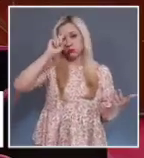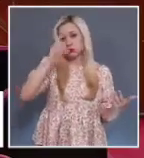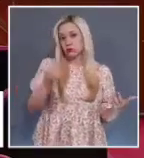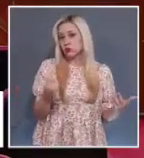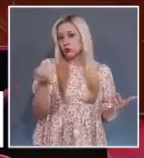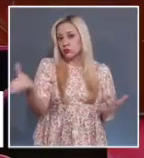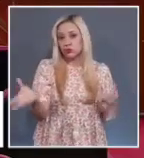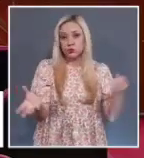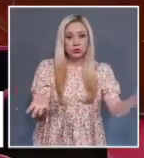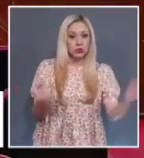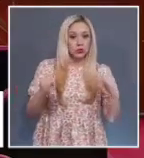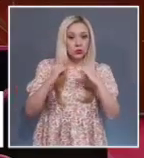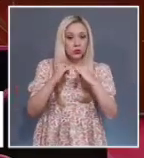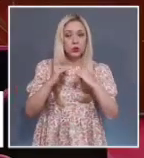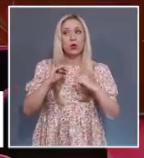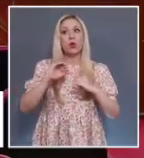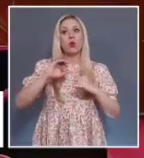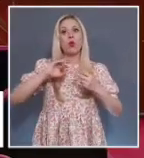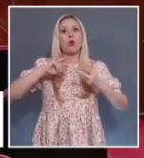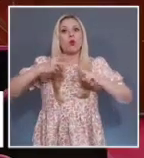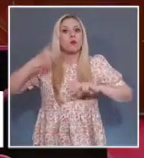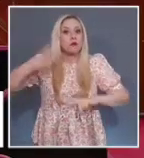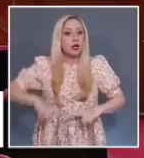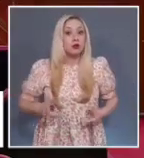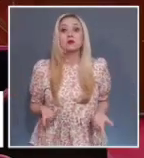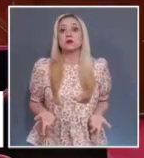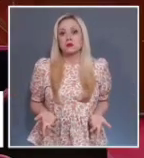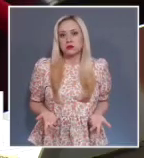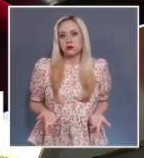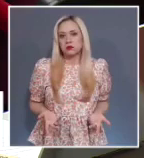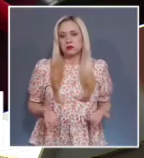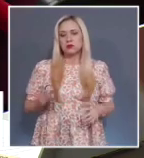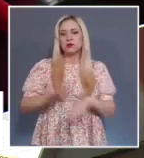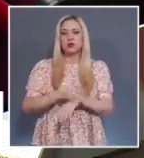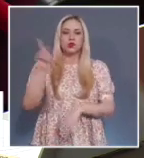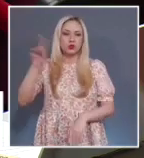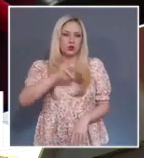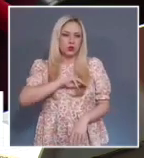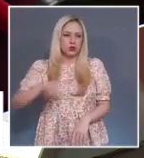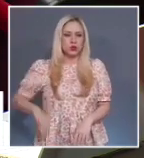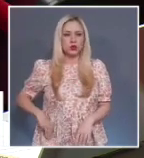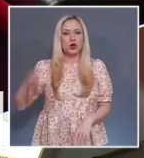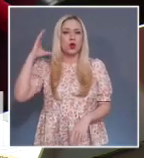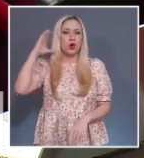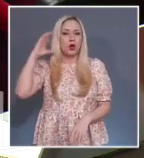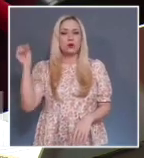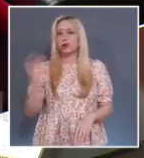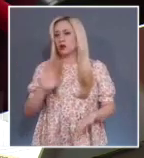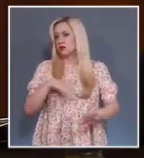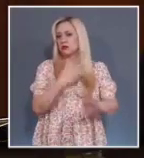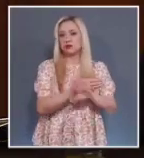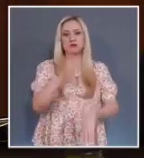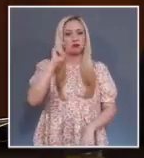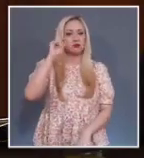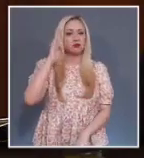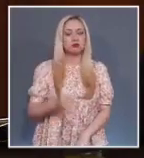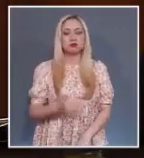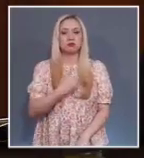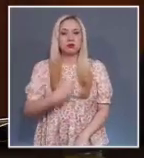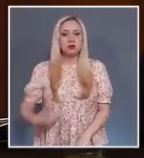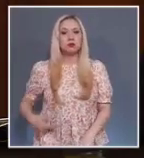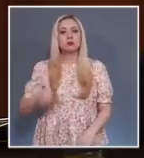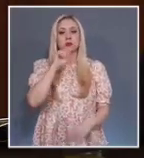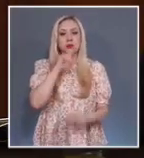está una controversia constitucional promovida por el municipio de Colima en contra del poder ejecutivo Federal por la que